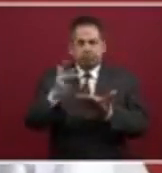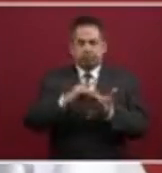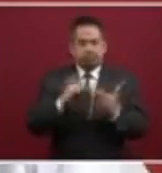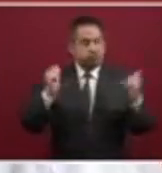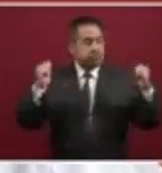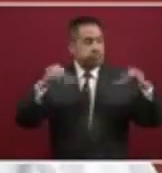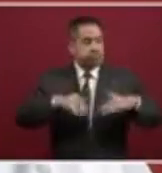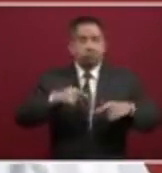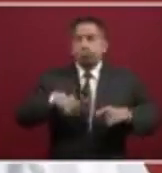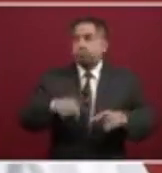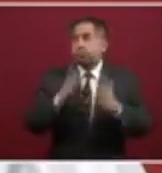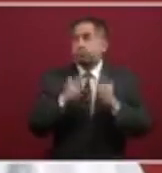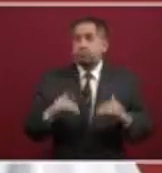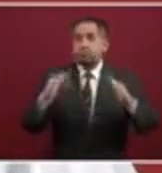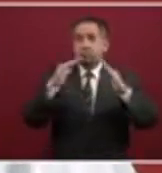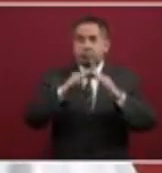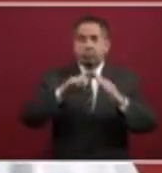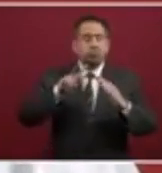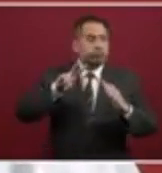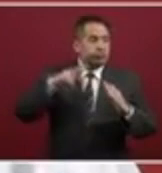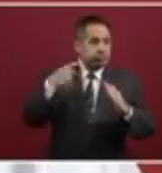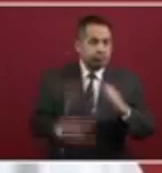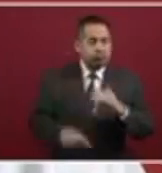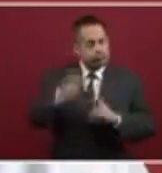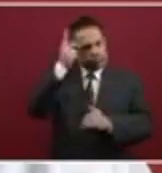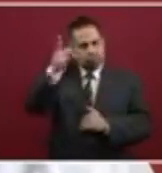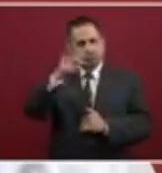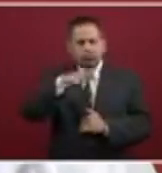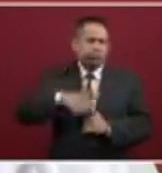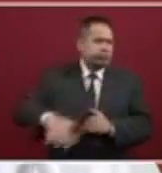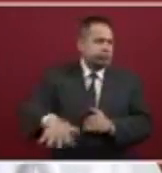esta casa de todos los mexicanos.